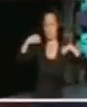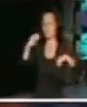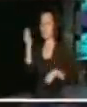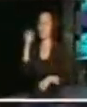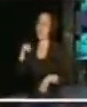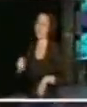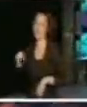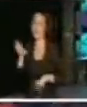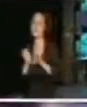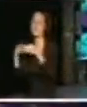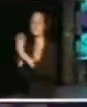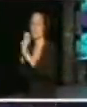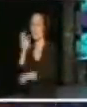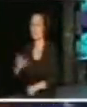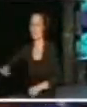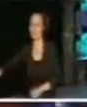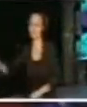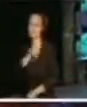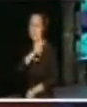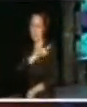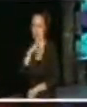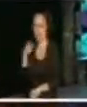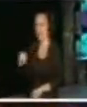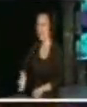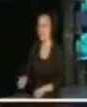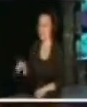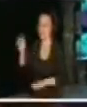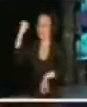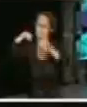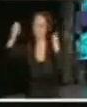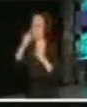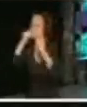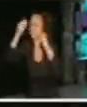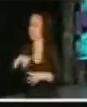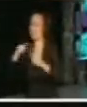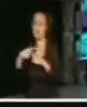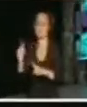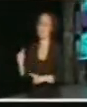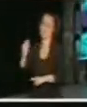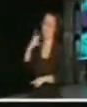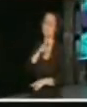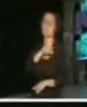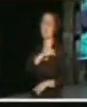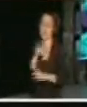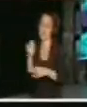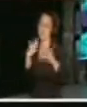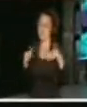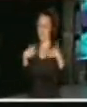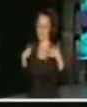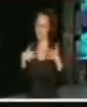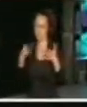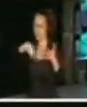Felicidades por ese primer premio de presentación y por ese pedazo de actuación. Orgullosos todos nosotros de ustedes.